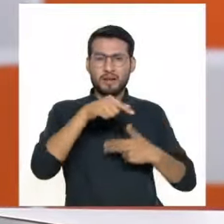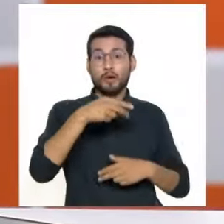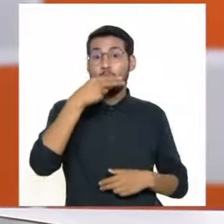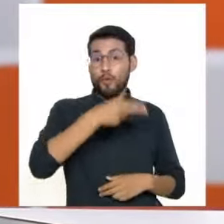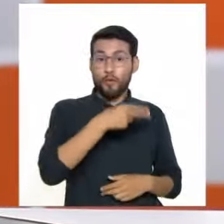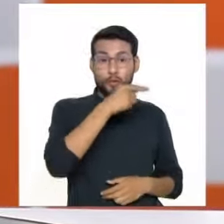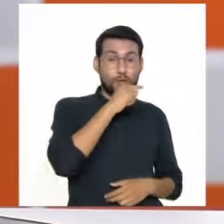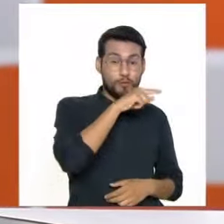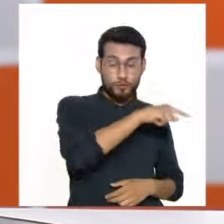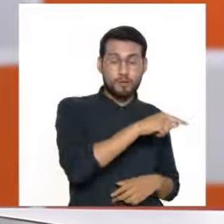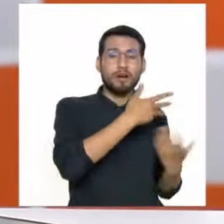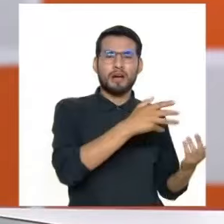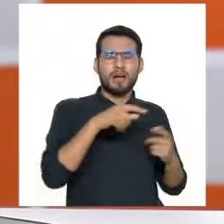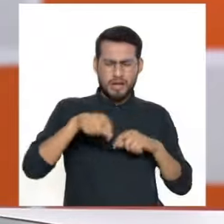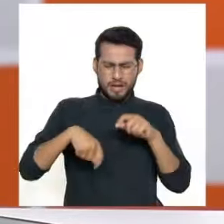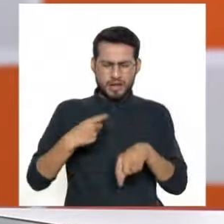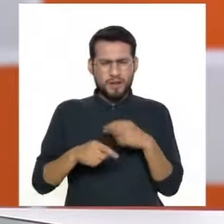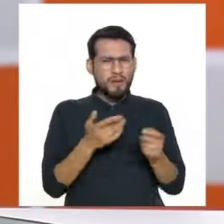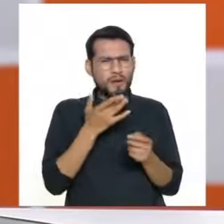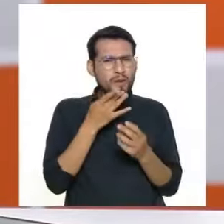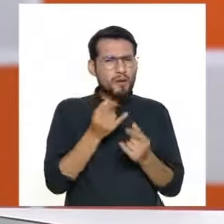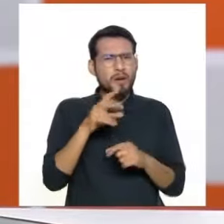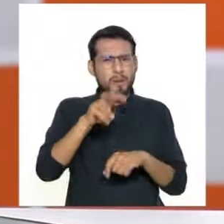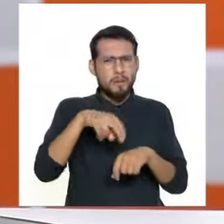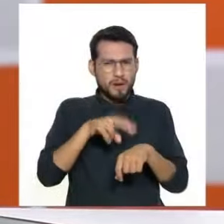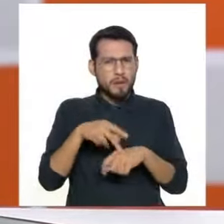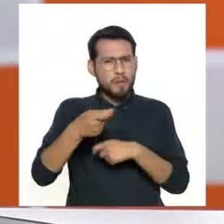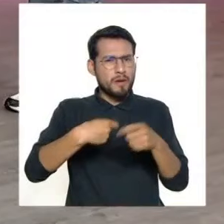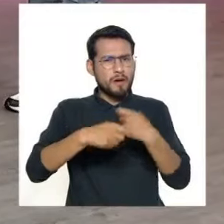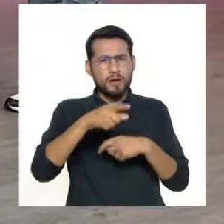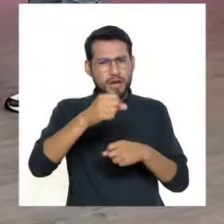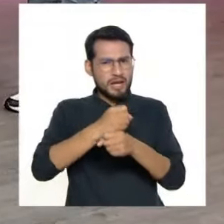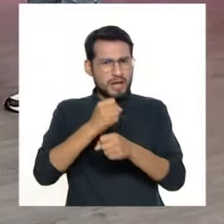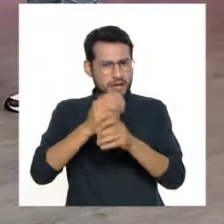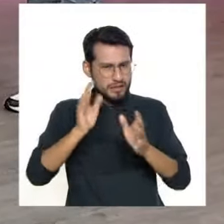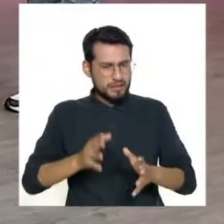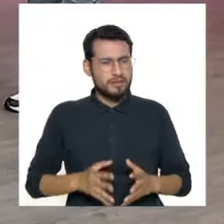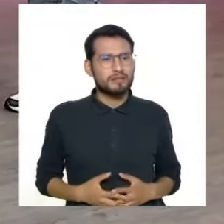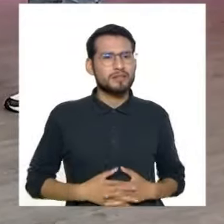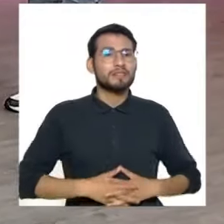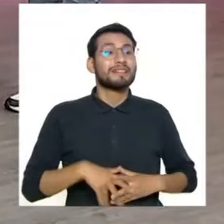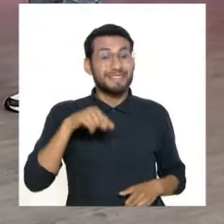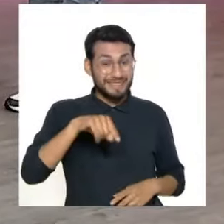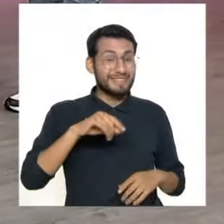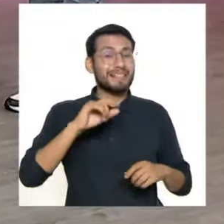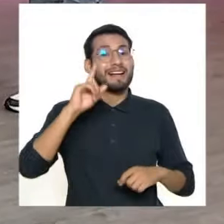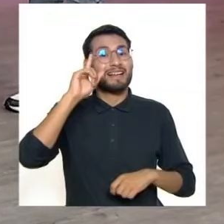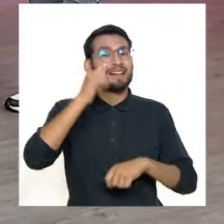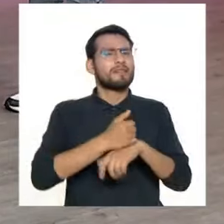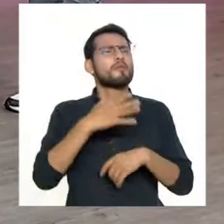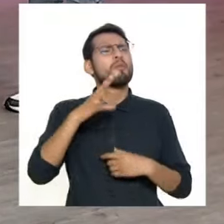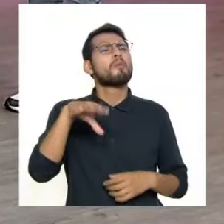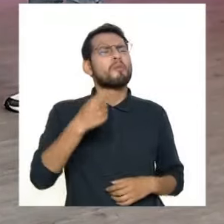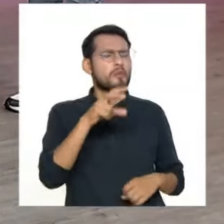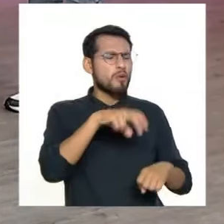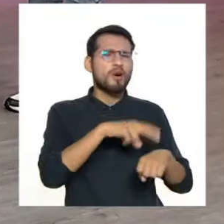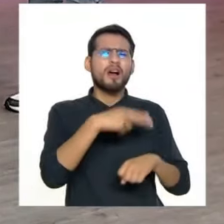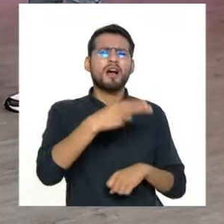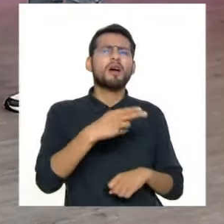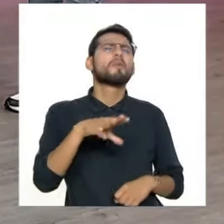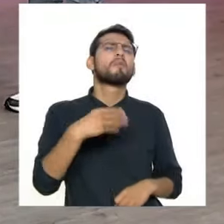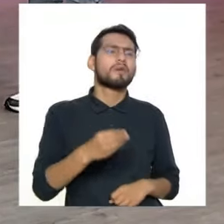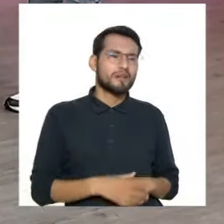Huancayo preparaba esta salsa tan deliciosa con su papita le vendía a todos los trabajadores y ahí es donde nace esto por qué le decía papa